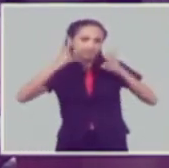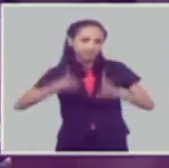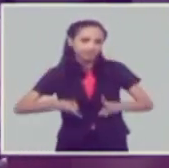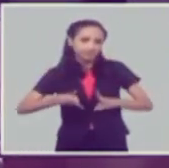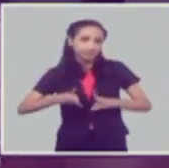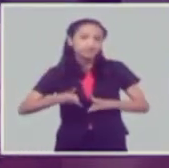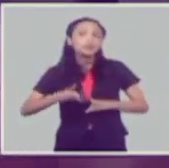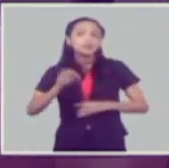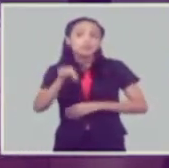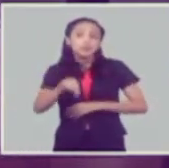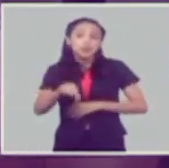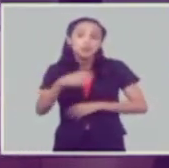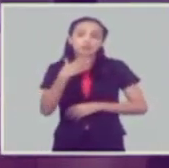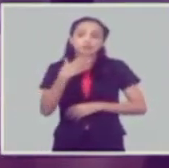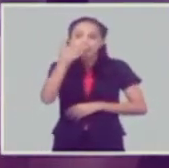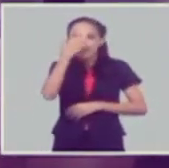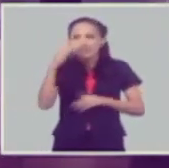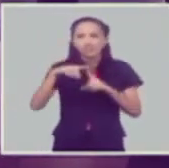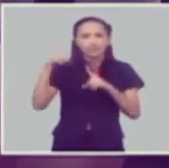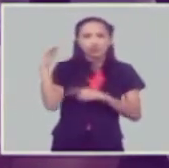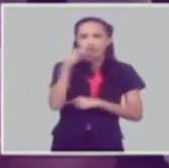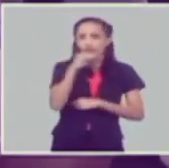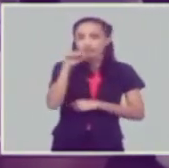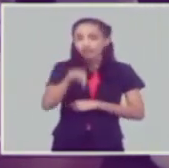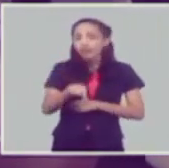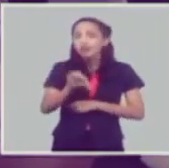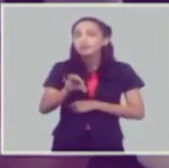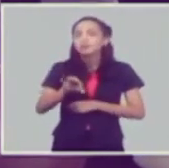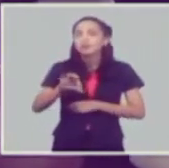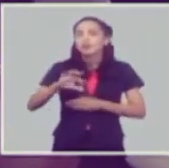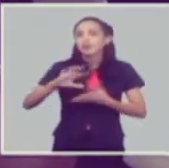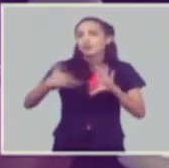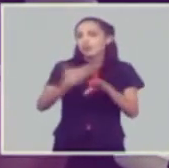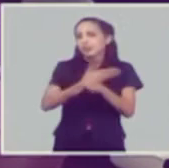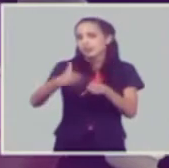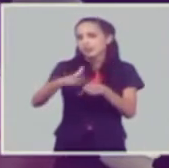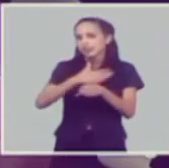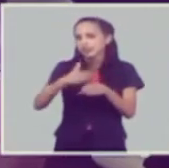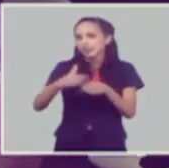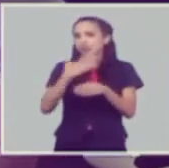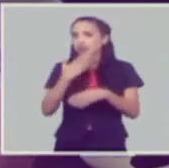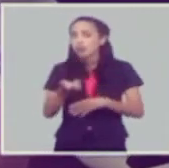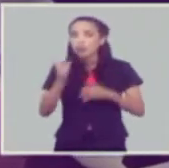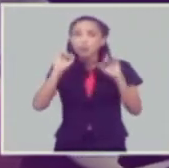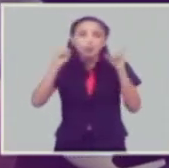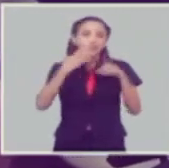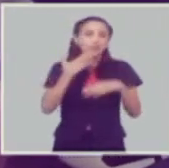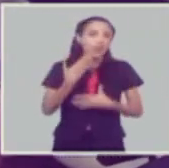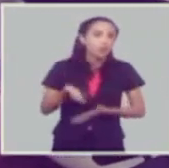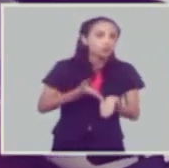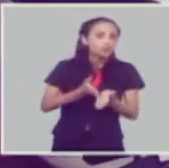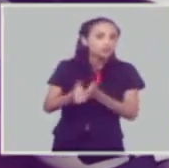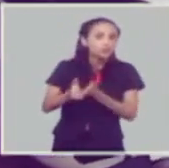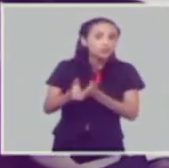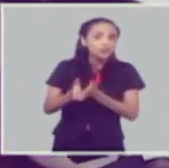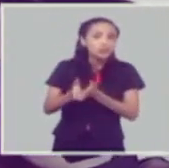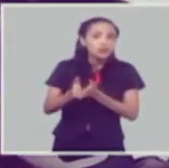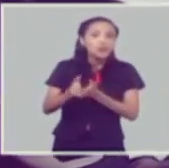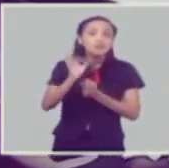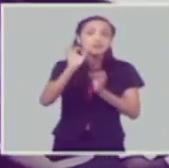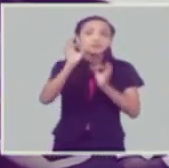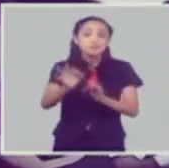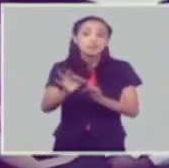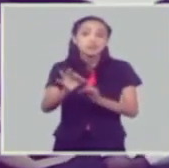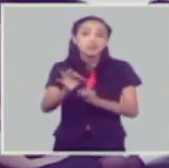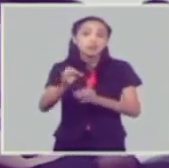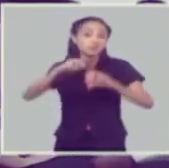uso de las tecnologías de la comunicación, lo que introduce un modo novedoso de practicar la diplomacia bilateral y multilateral, pero